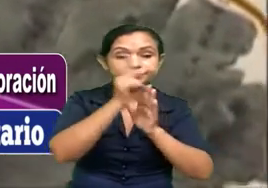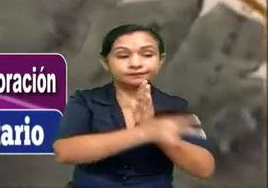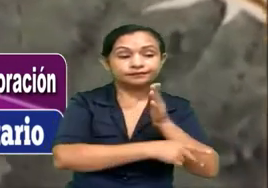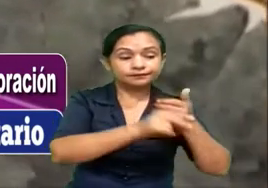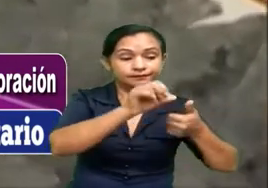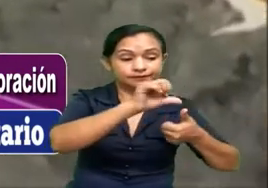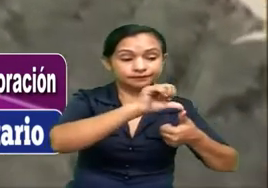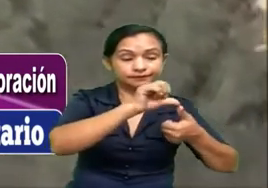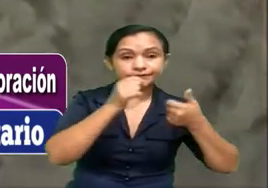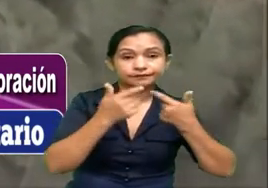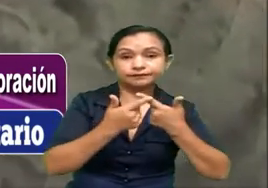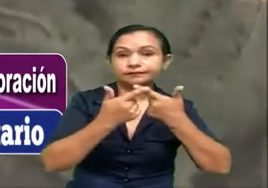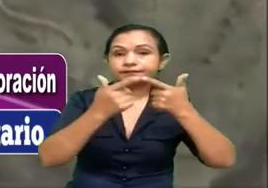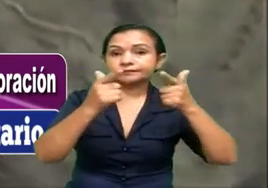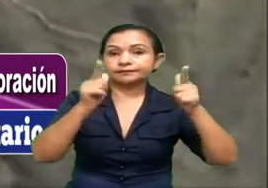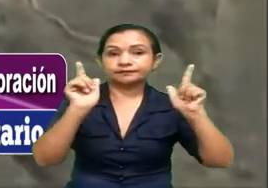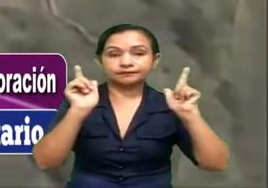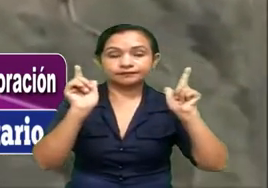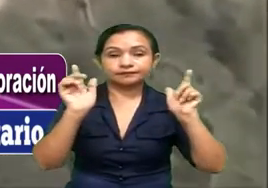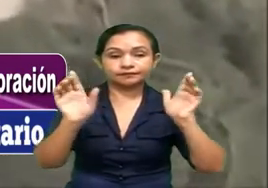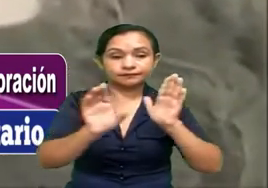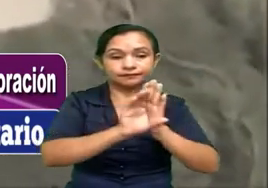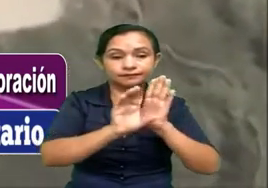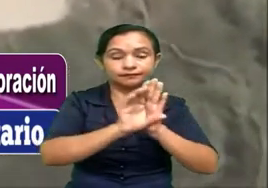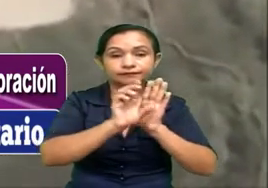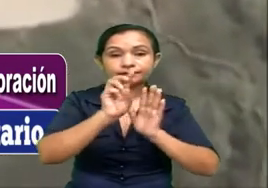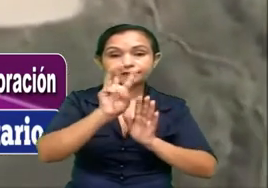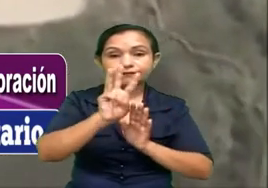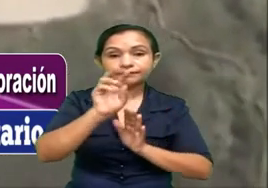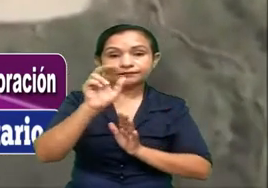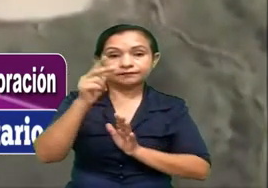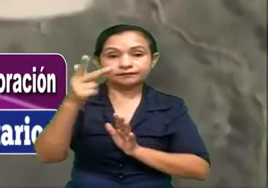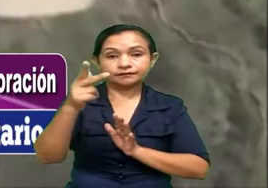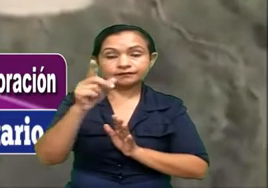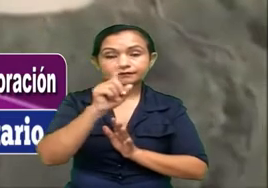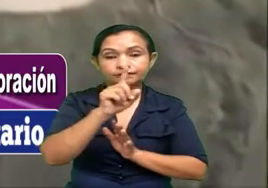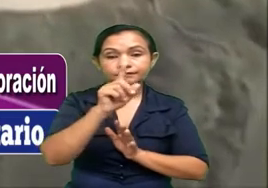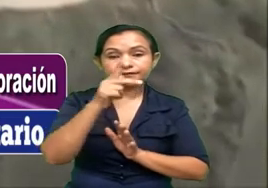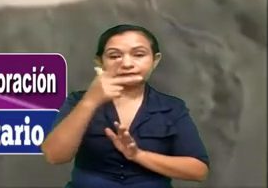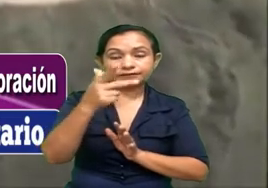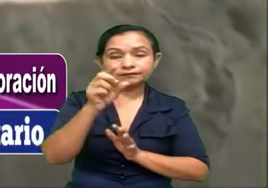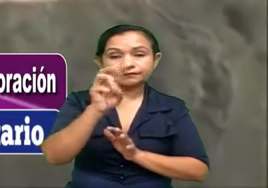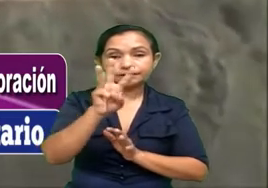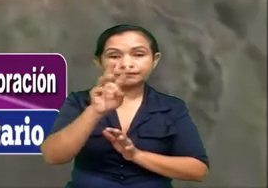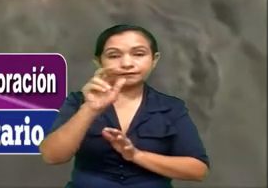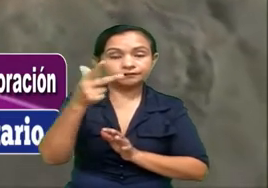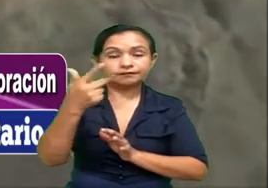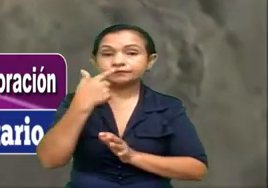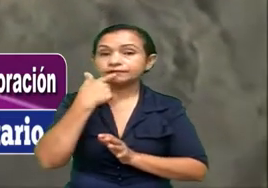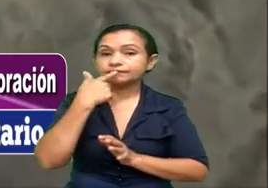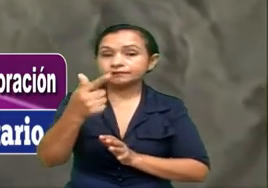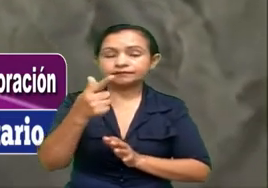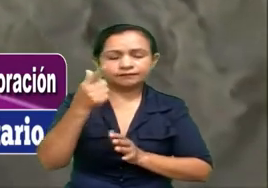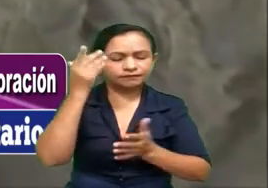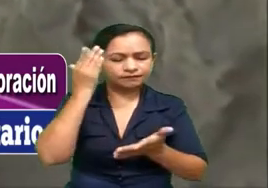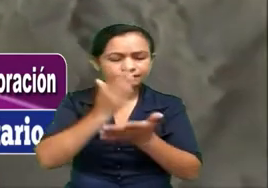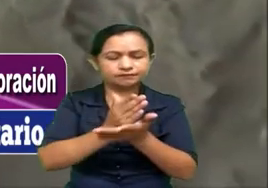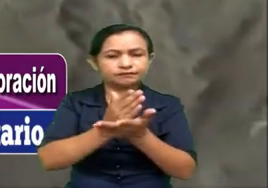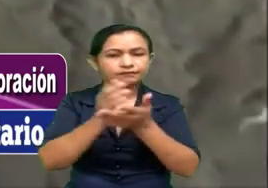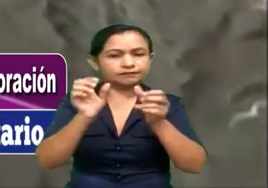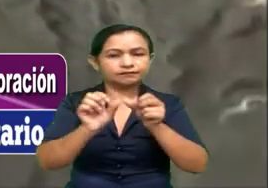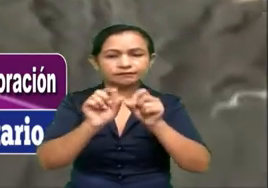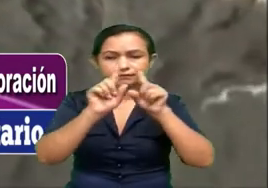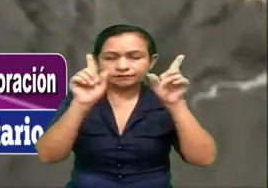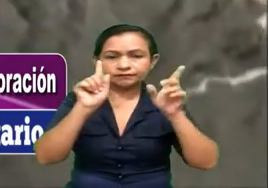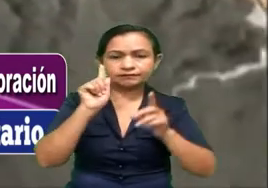es la libertad. La Constitución del 38, de 1838, establecía claramente que todos